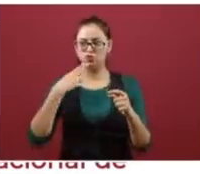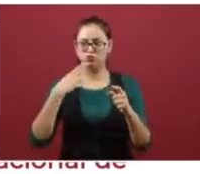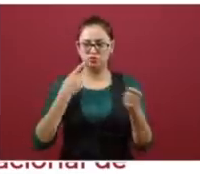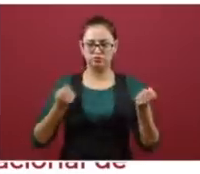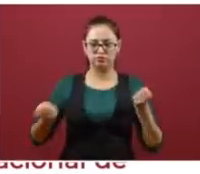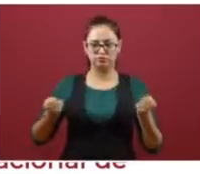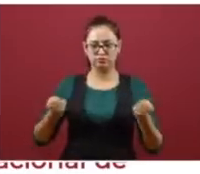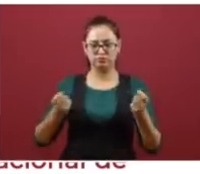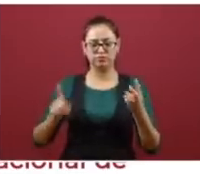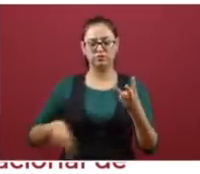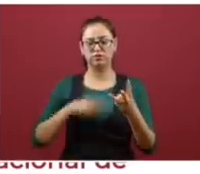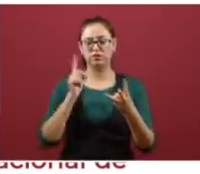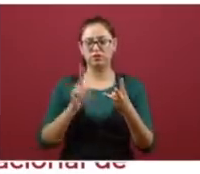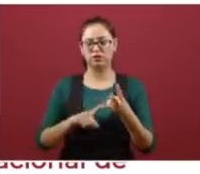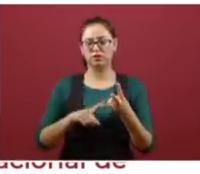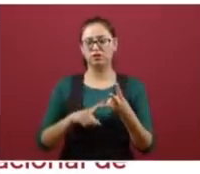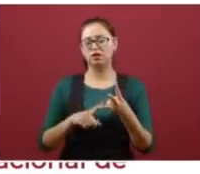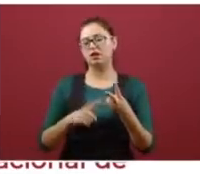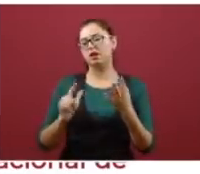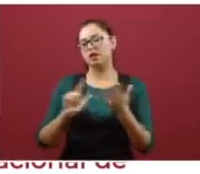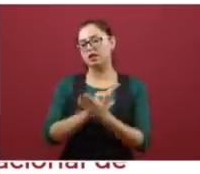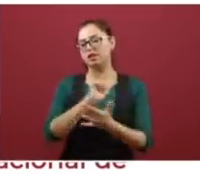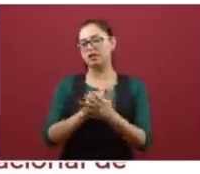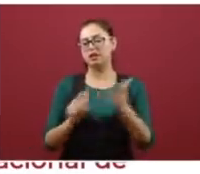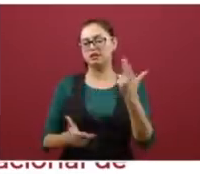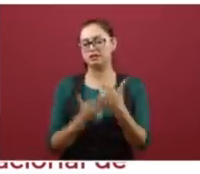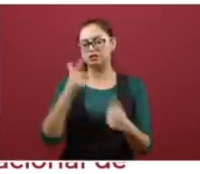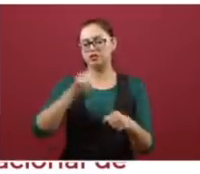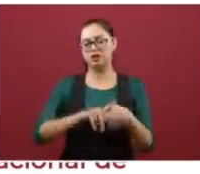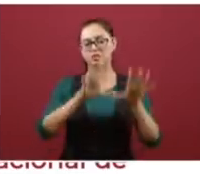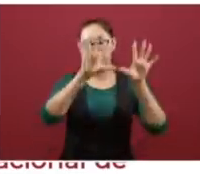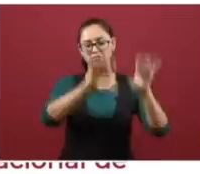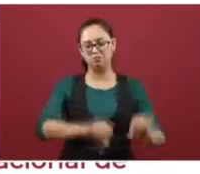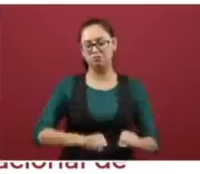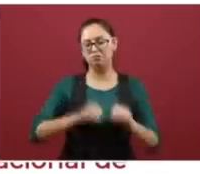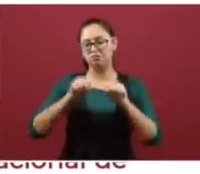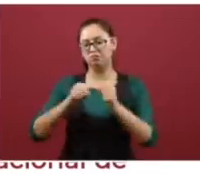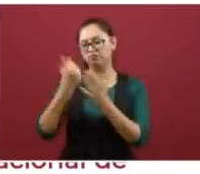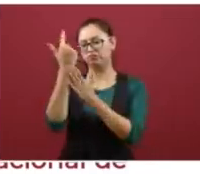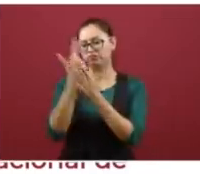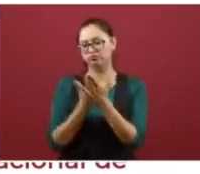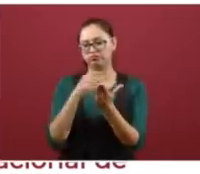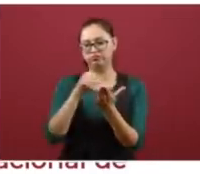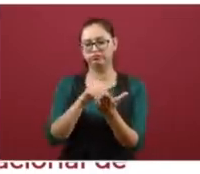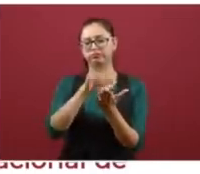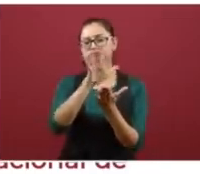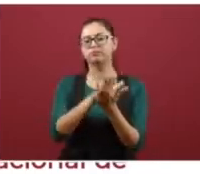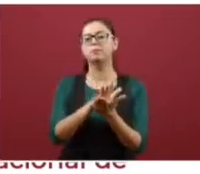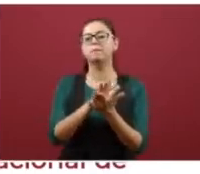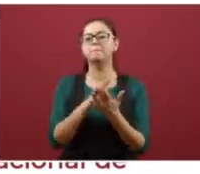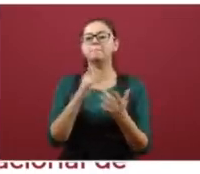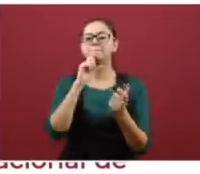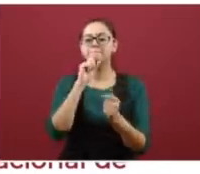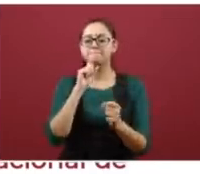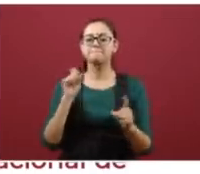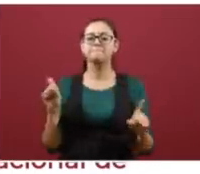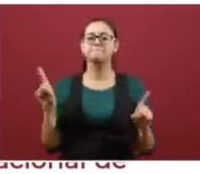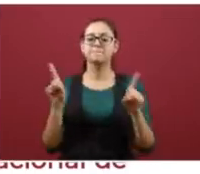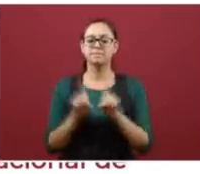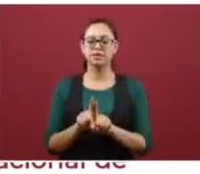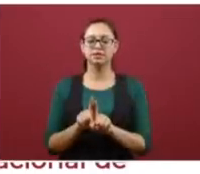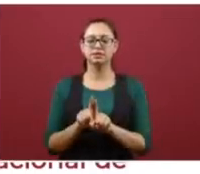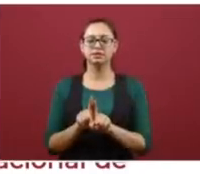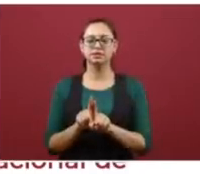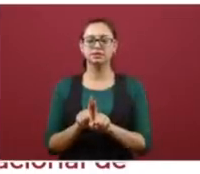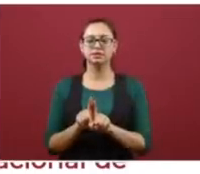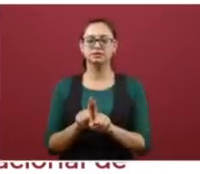nacional de registro de detenciones y tenemos también a la reforma en las reformas